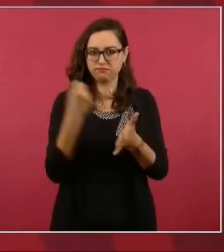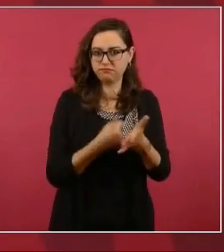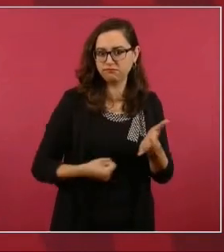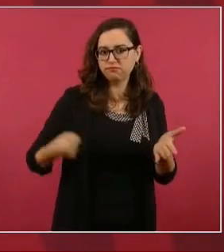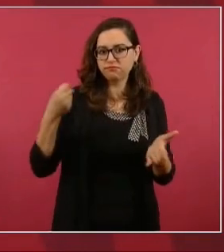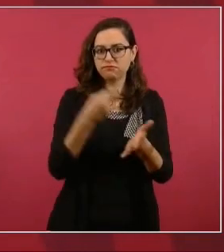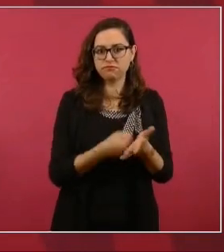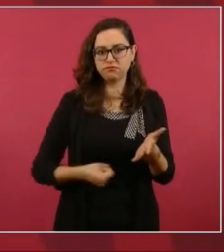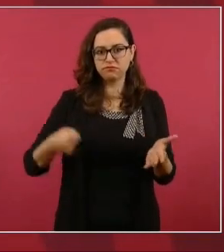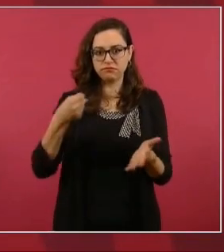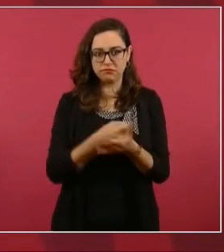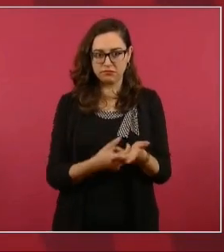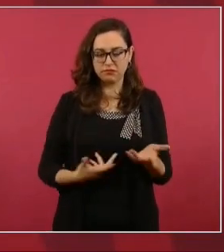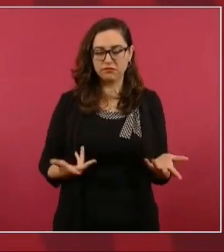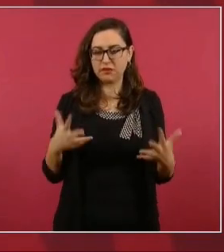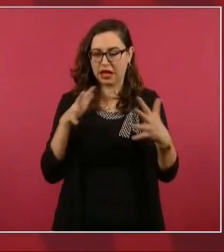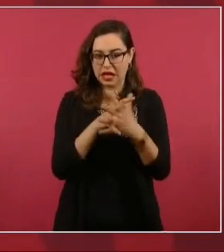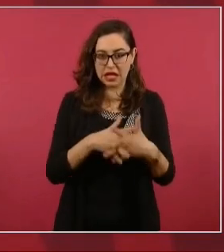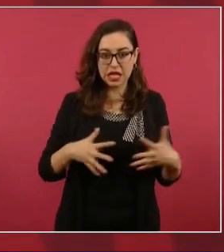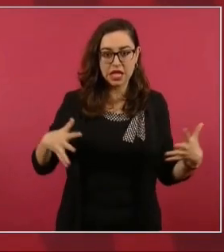XX,